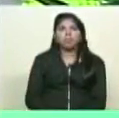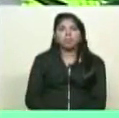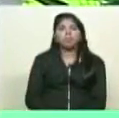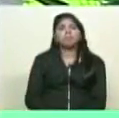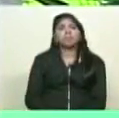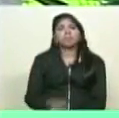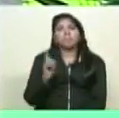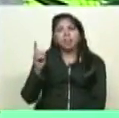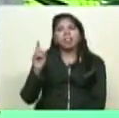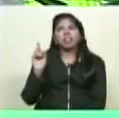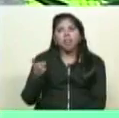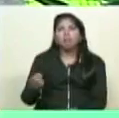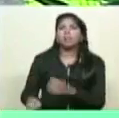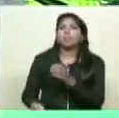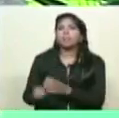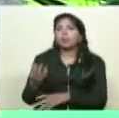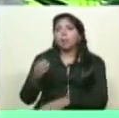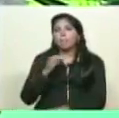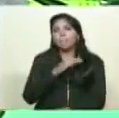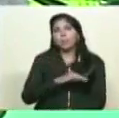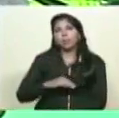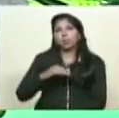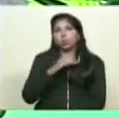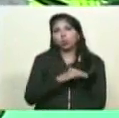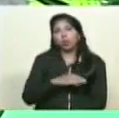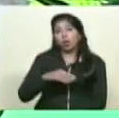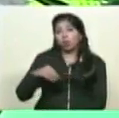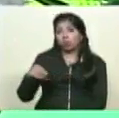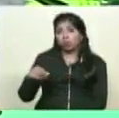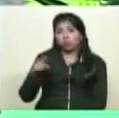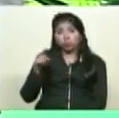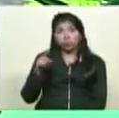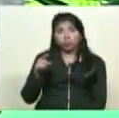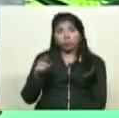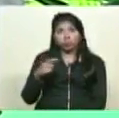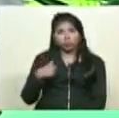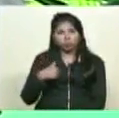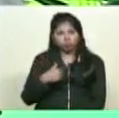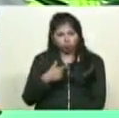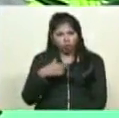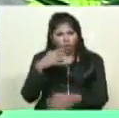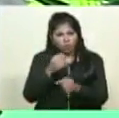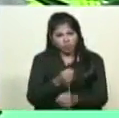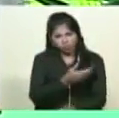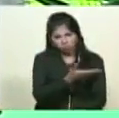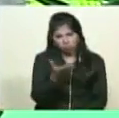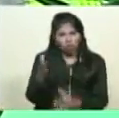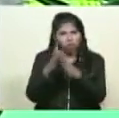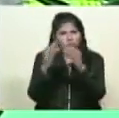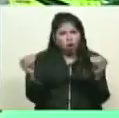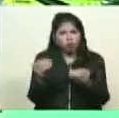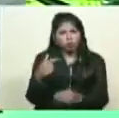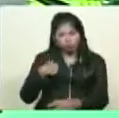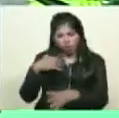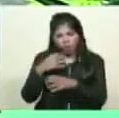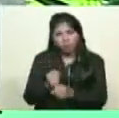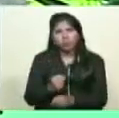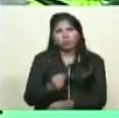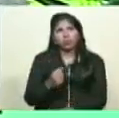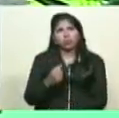micromisión azúcar. Con todos los planteamientos que ustedes, yo creo en todos ustedes, sé que ustedes tienen el